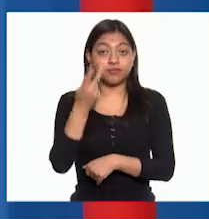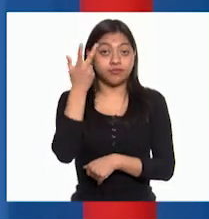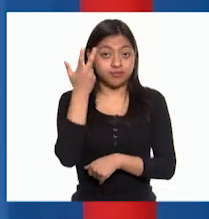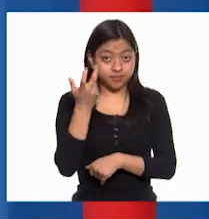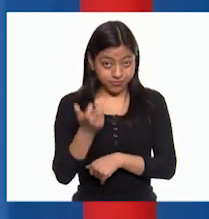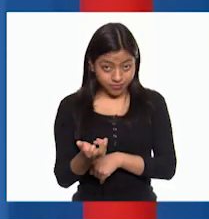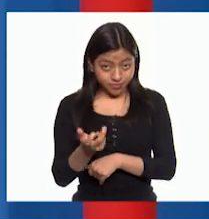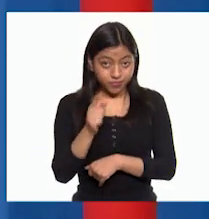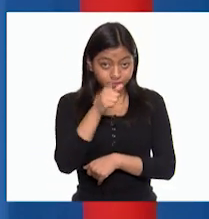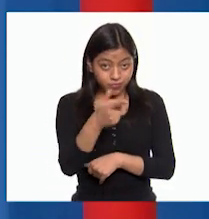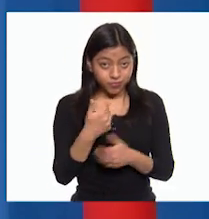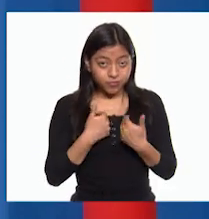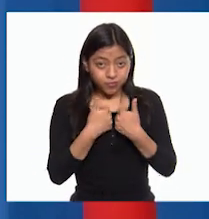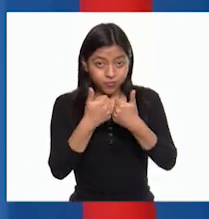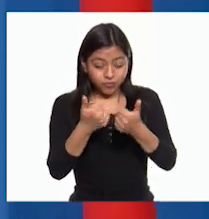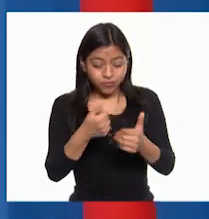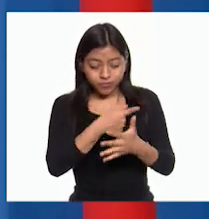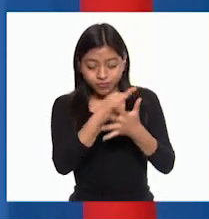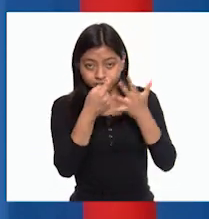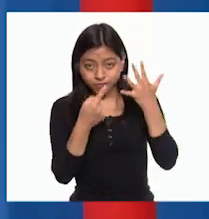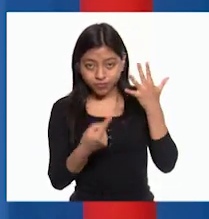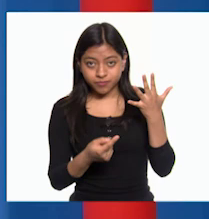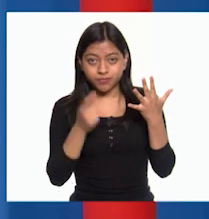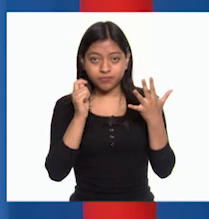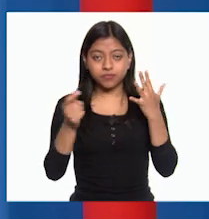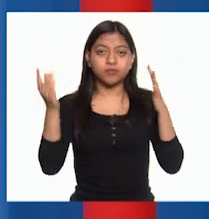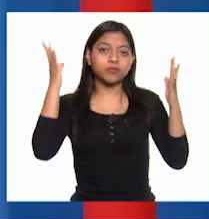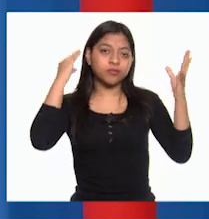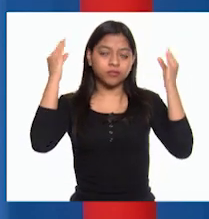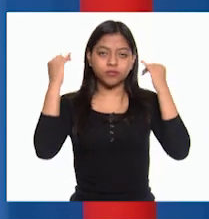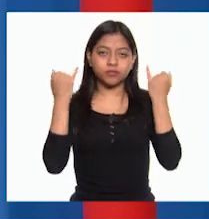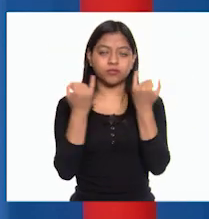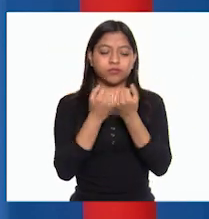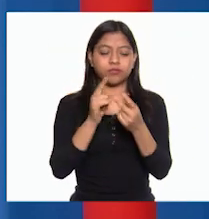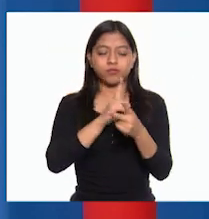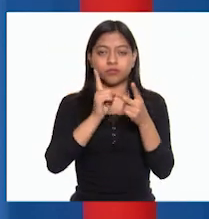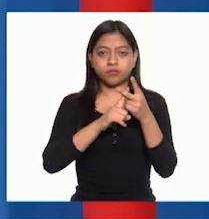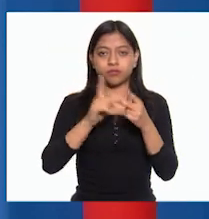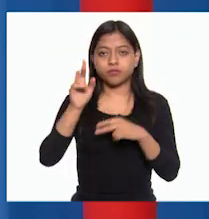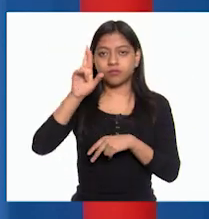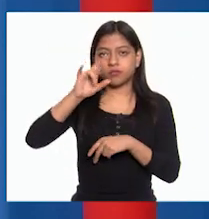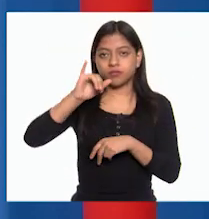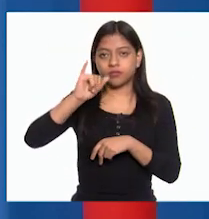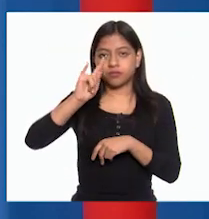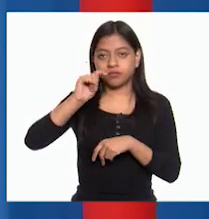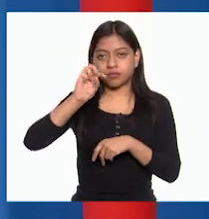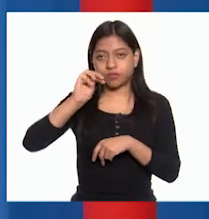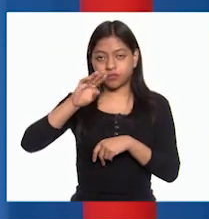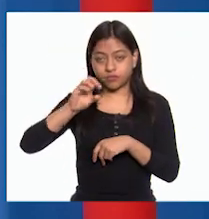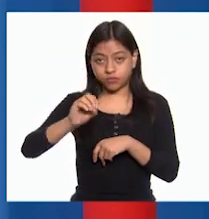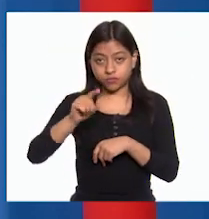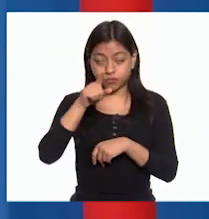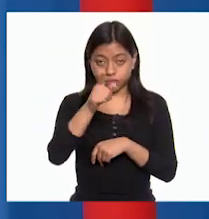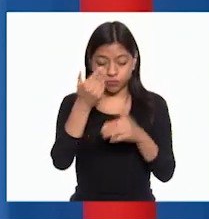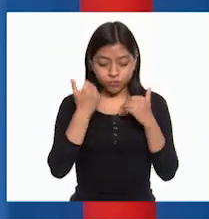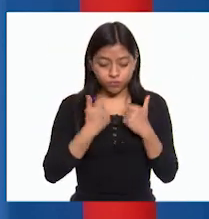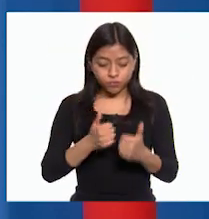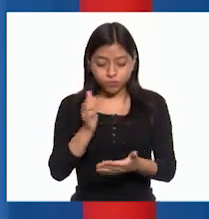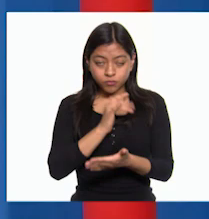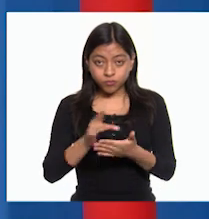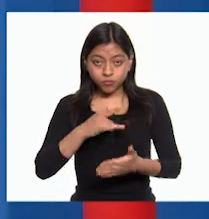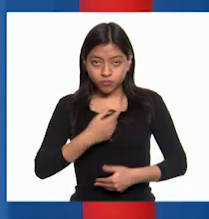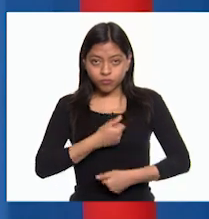cual considera, entre otras cosas, el sonido y el ritmo. Y comprendiéndola así, la poesía posee